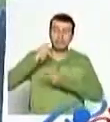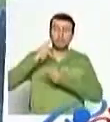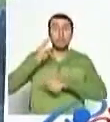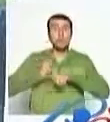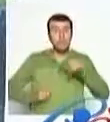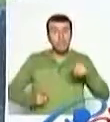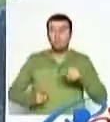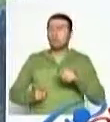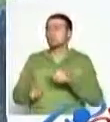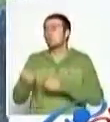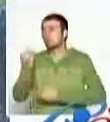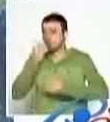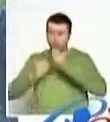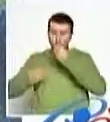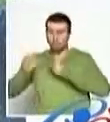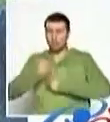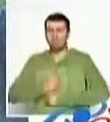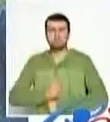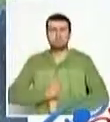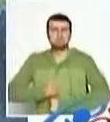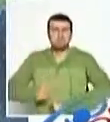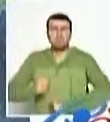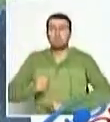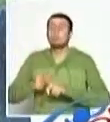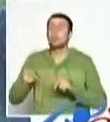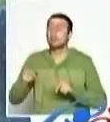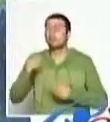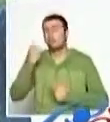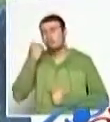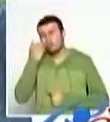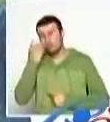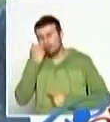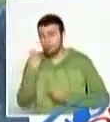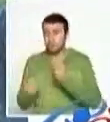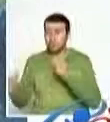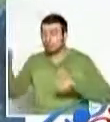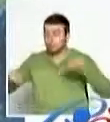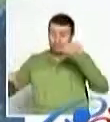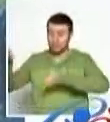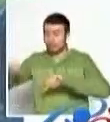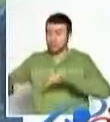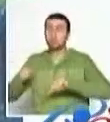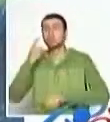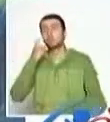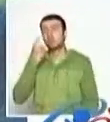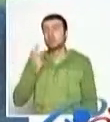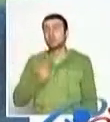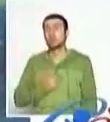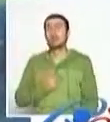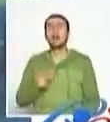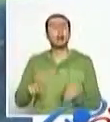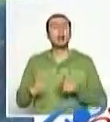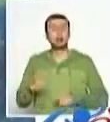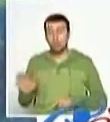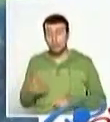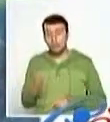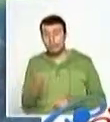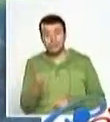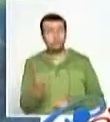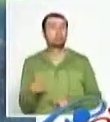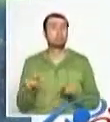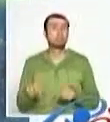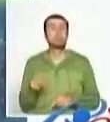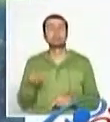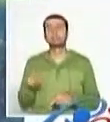verduras mal procesadas, mal trabajadas, y el consumo de frutas, ¿no? Así entonces es. También. Y algunos pescados también están contaminados